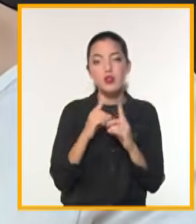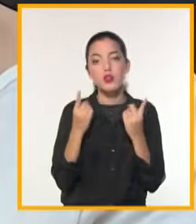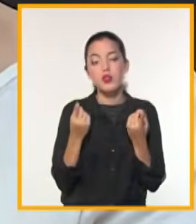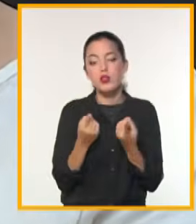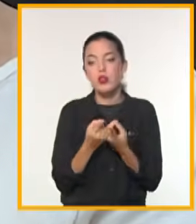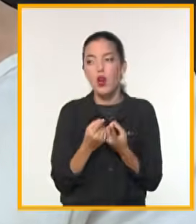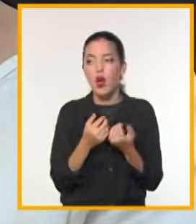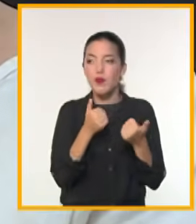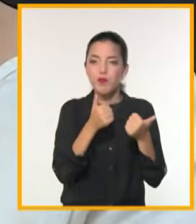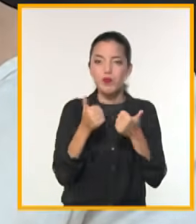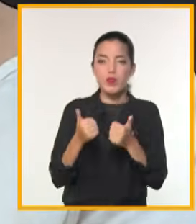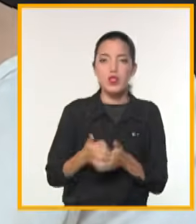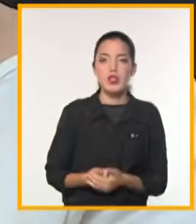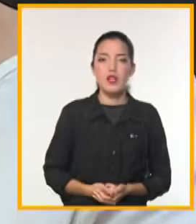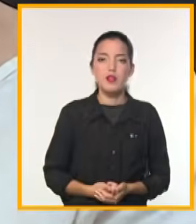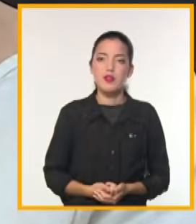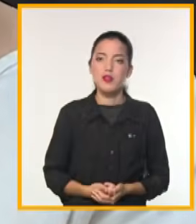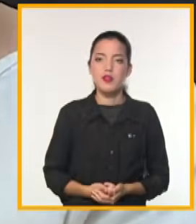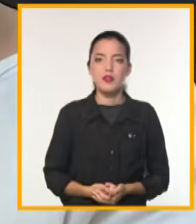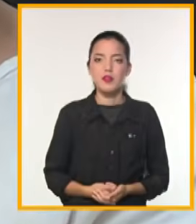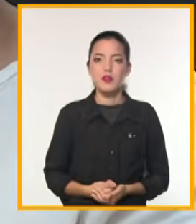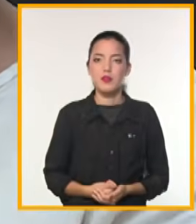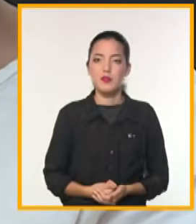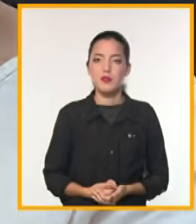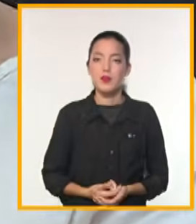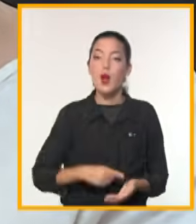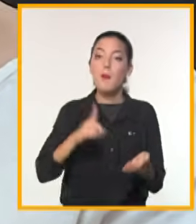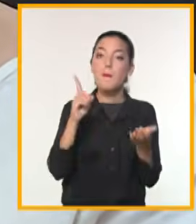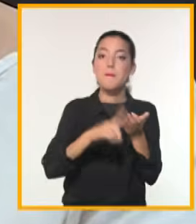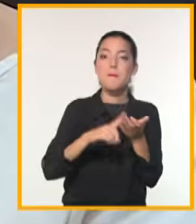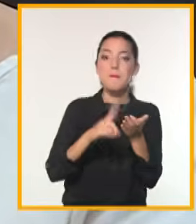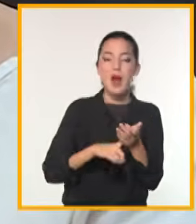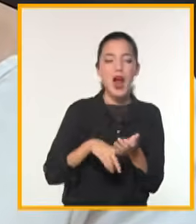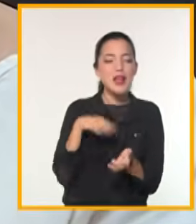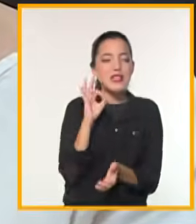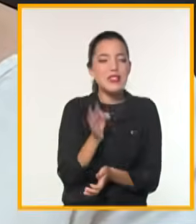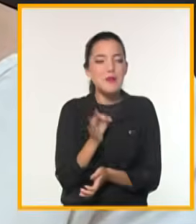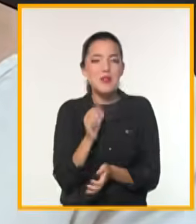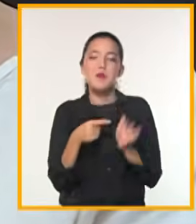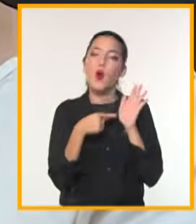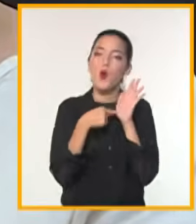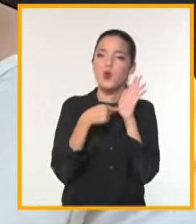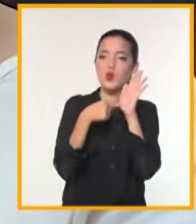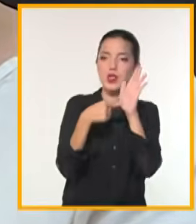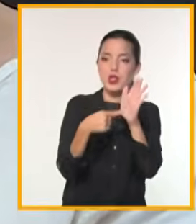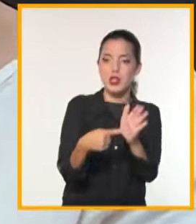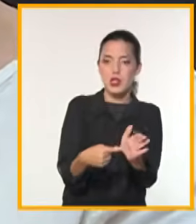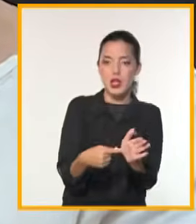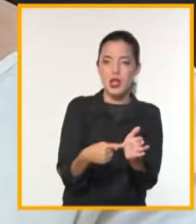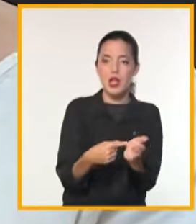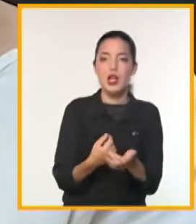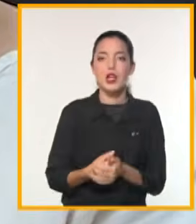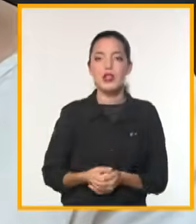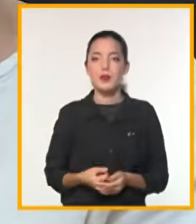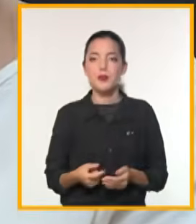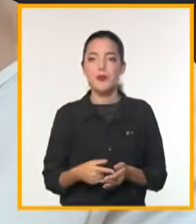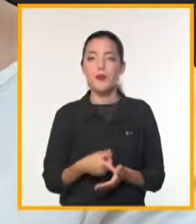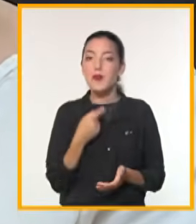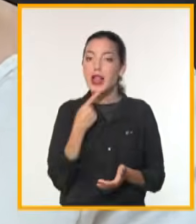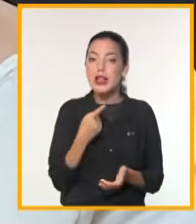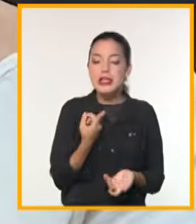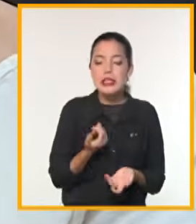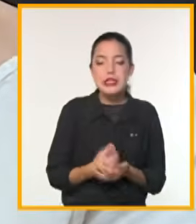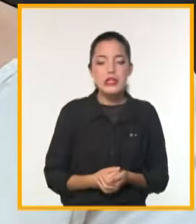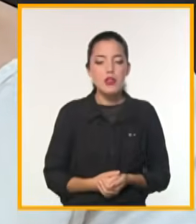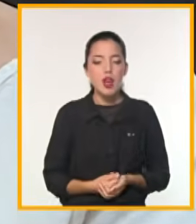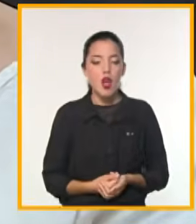criticar. Pero el padre que siempre está ahí para aconsejarte, para decirte, a lo mejor no para decirte si